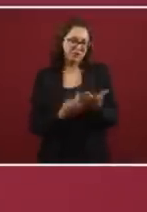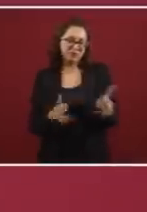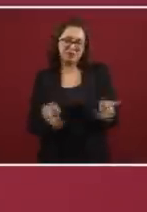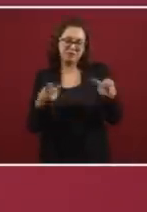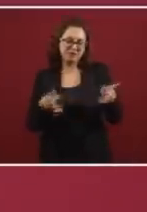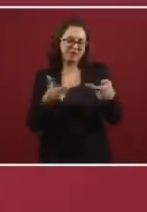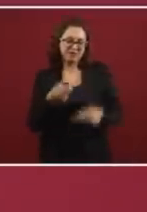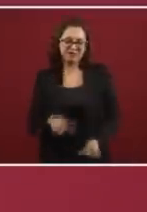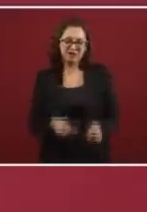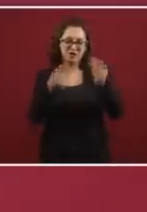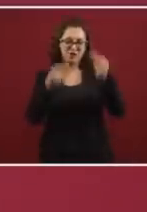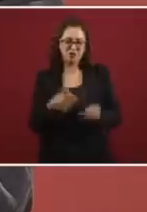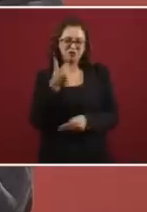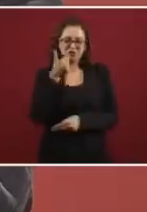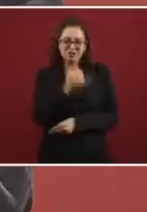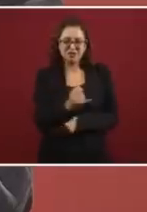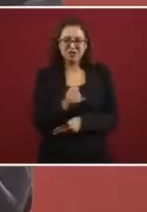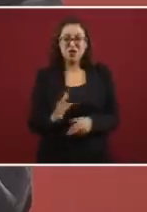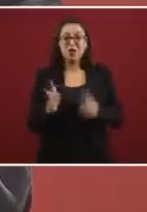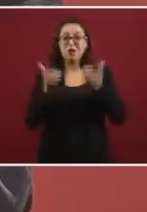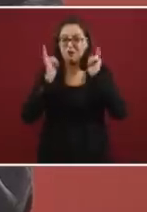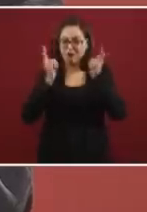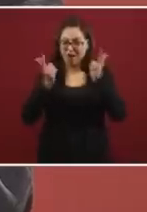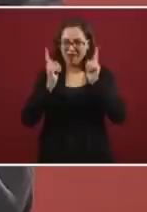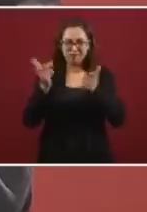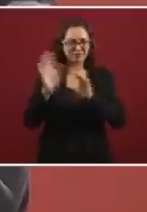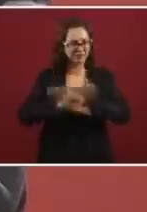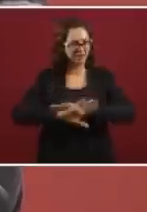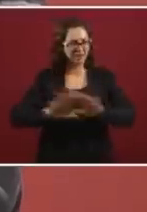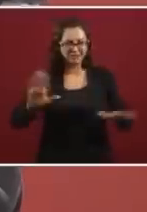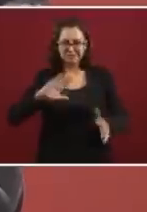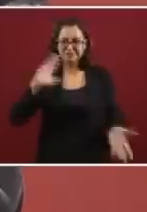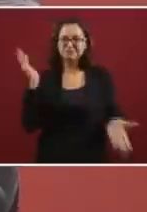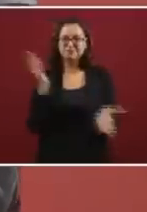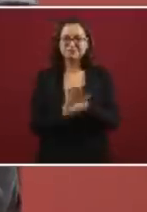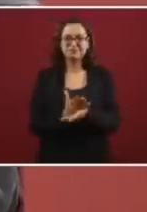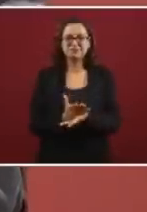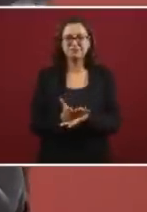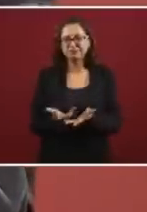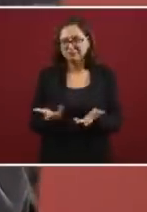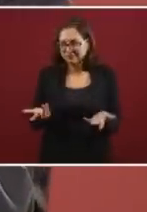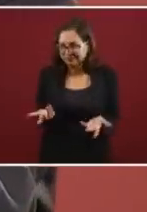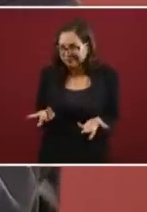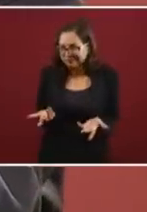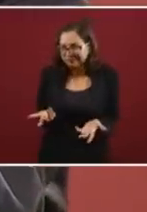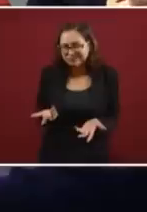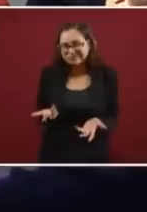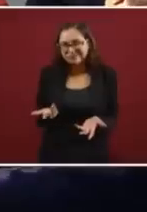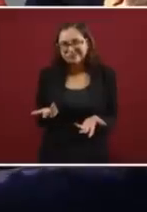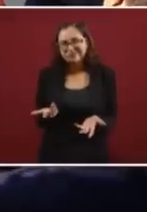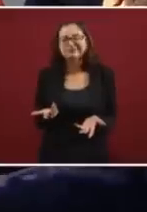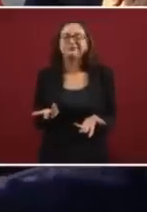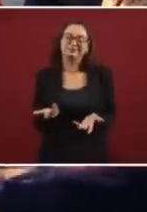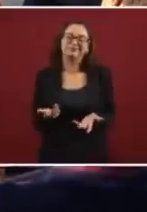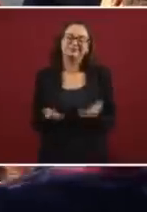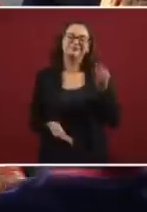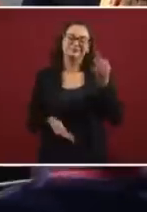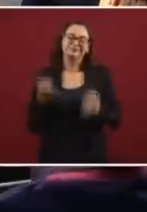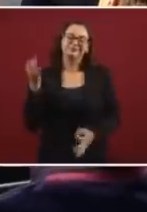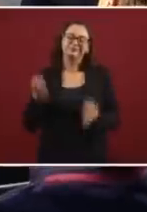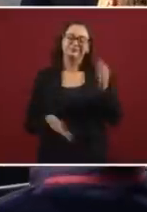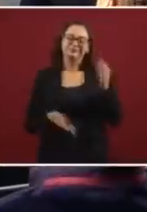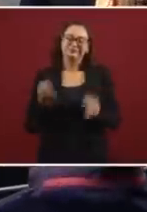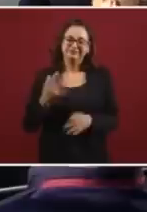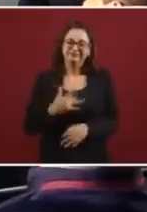ellos pero que ya dejen de existir pues entonces el juez si lo